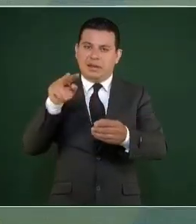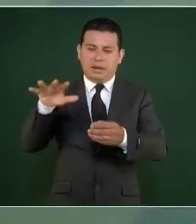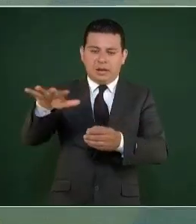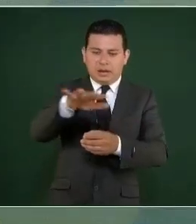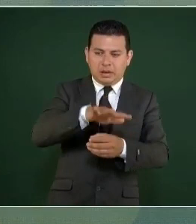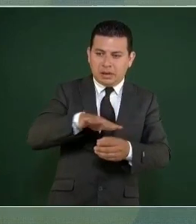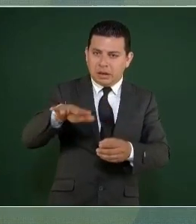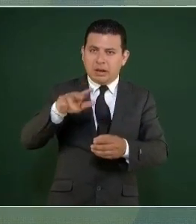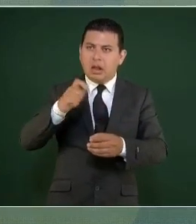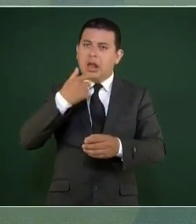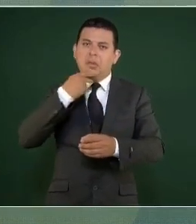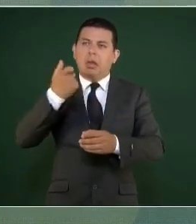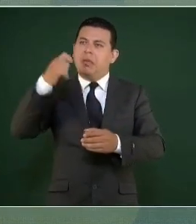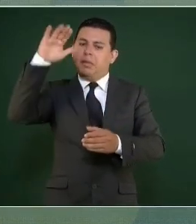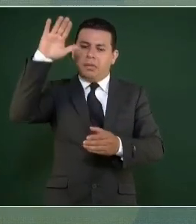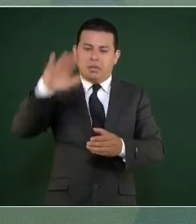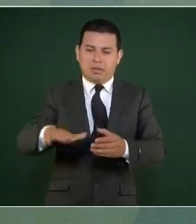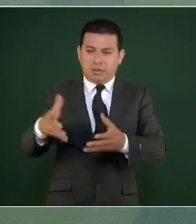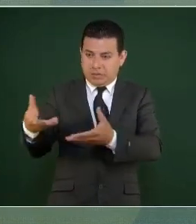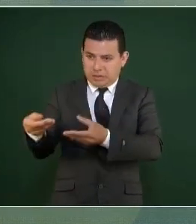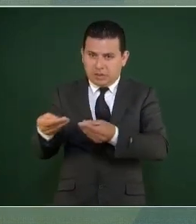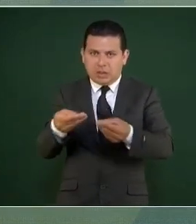de remate Fox.